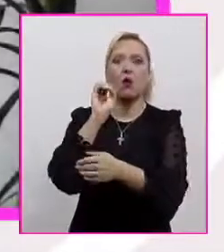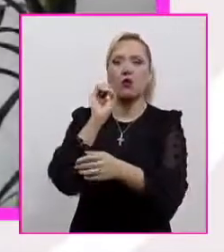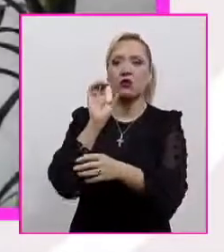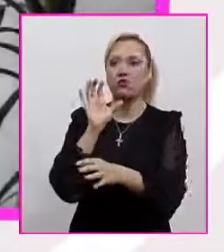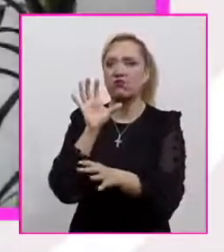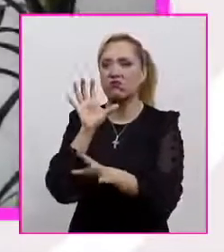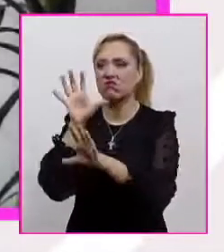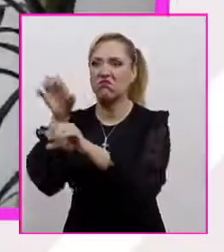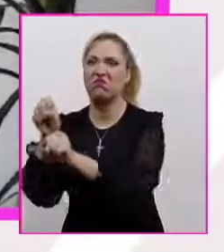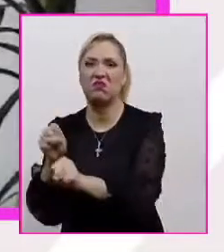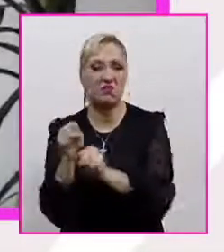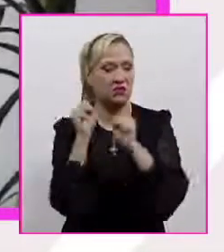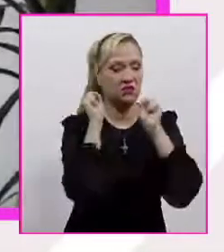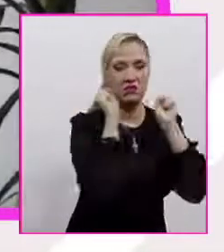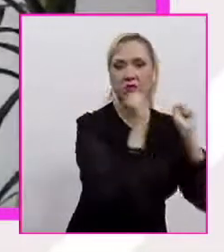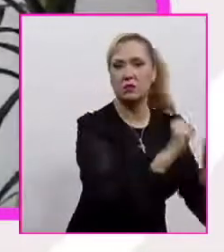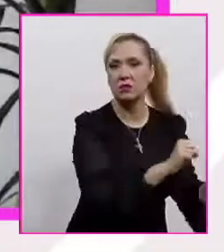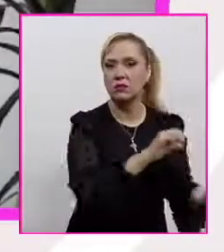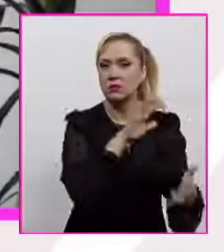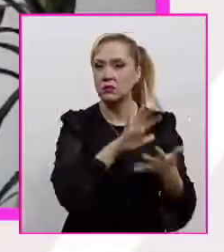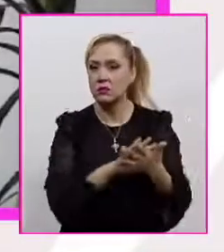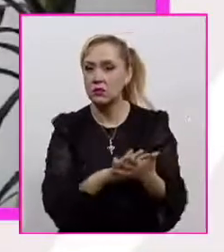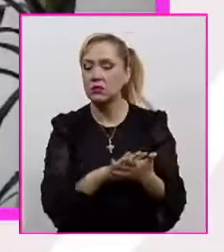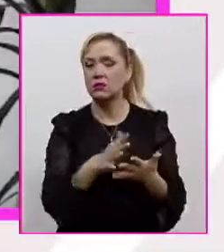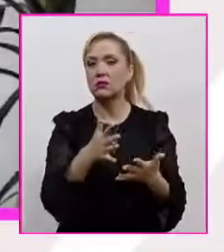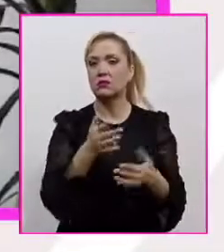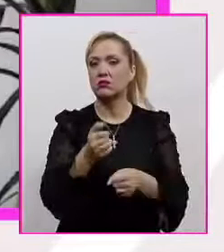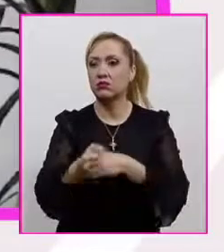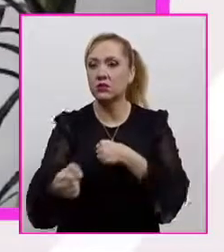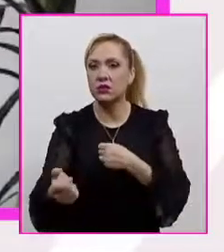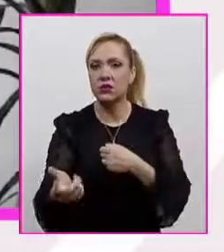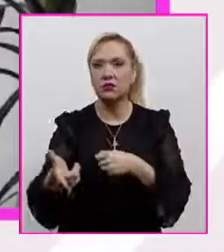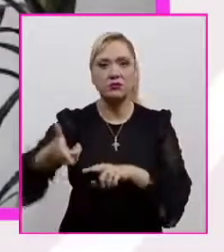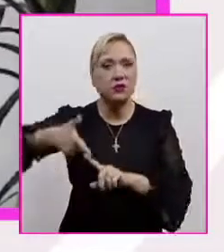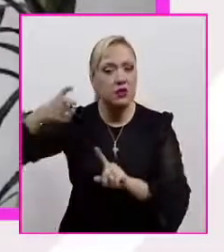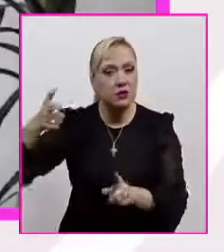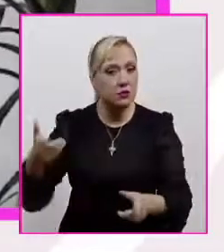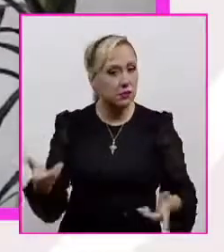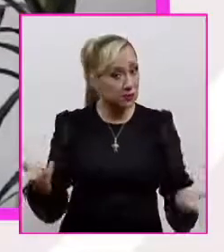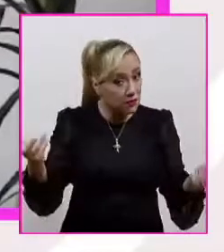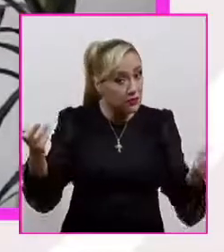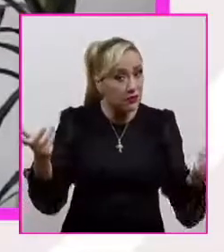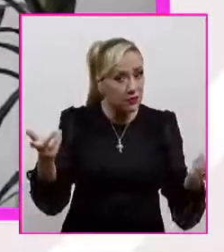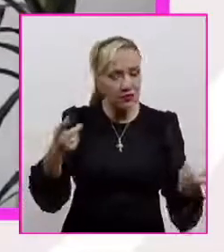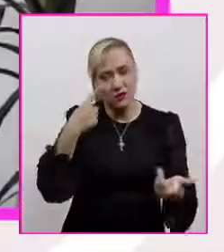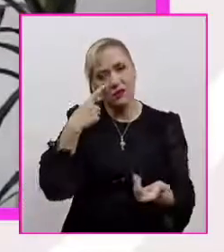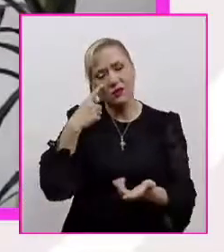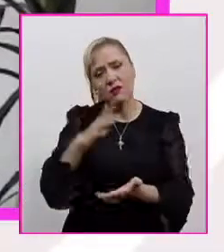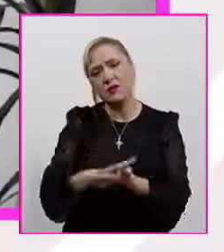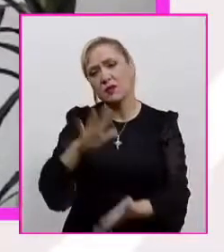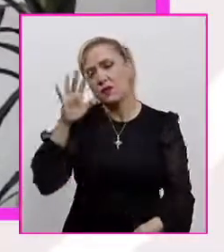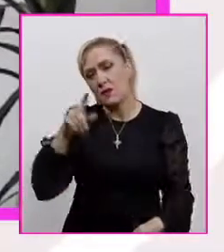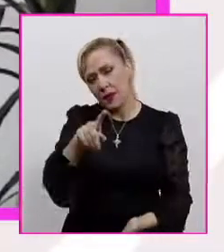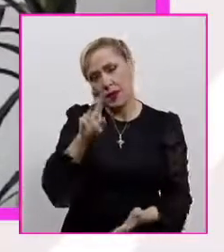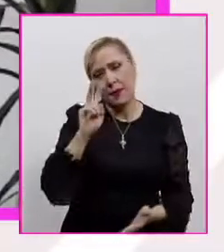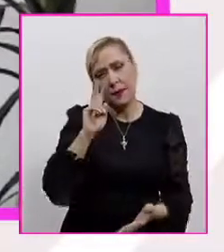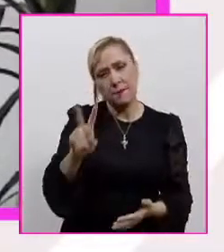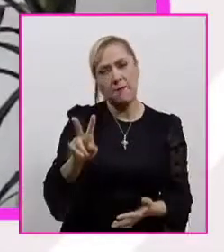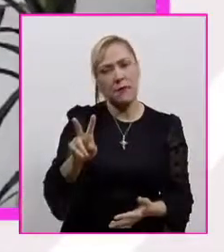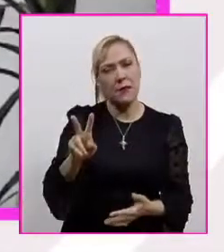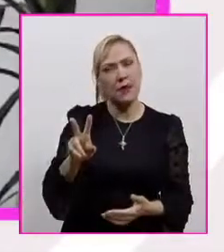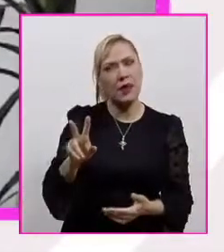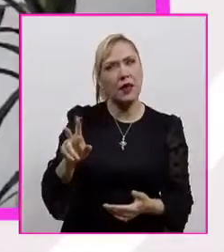estos motivos raciales. Una de las causas más comunes de las actitudes racistas puede